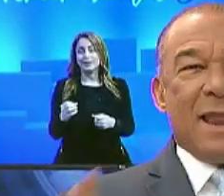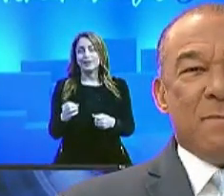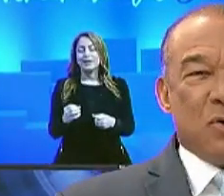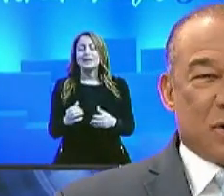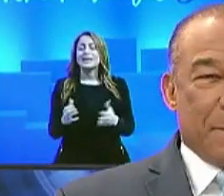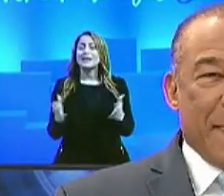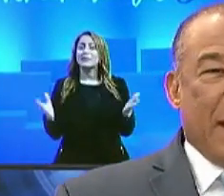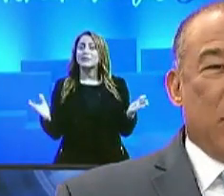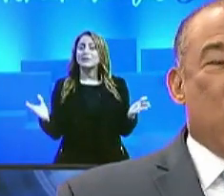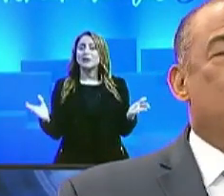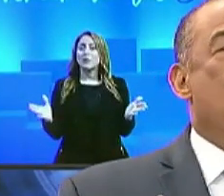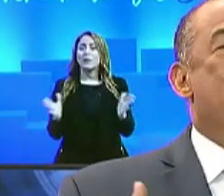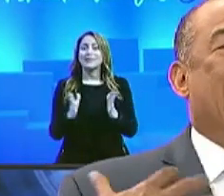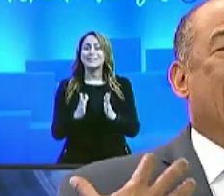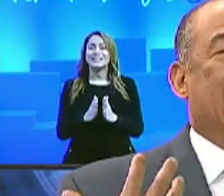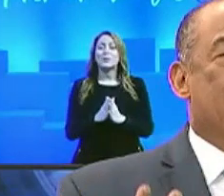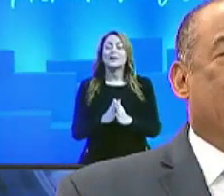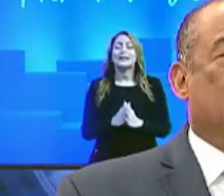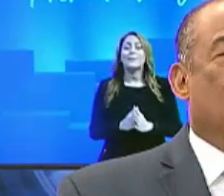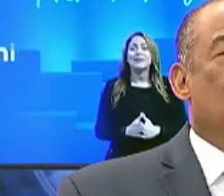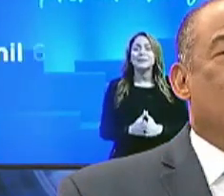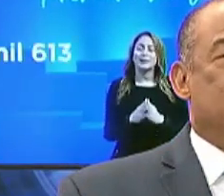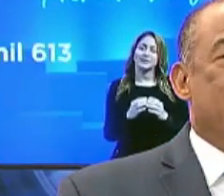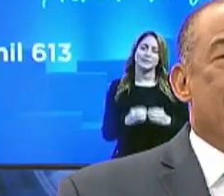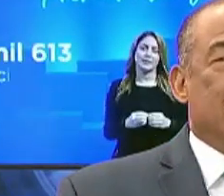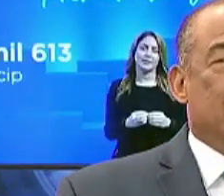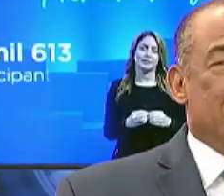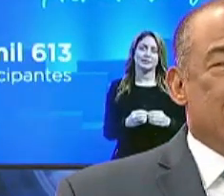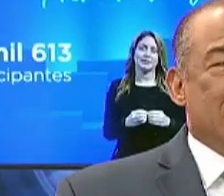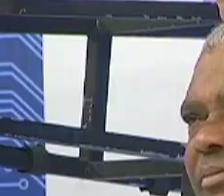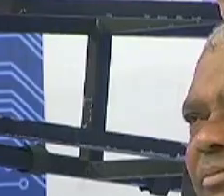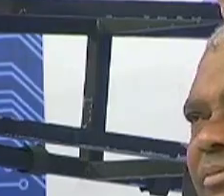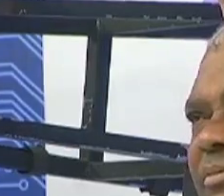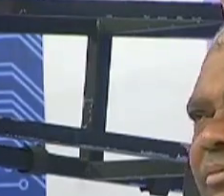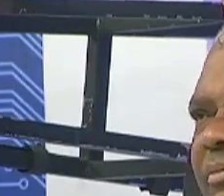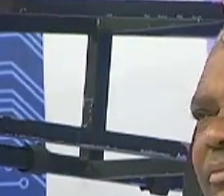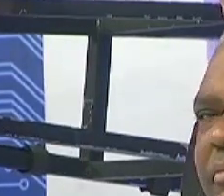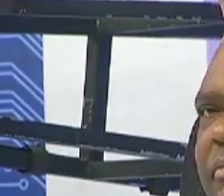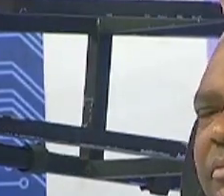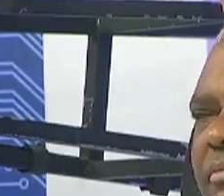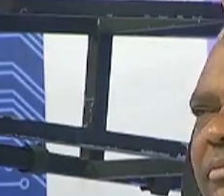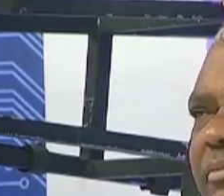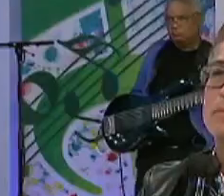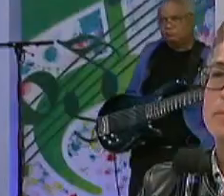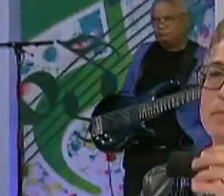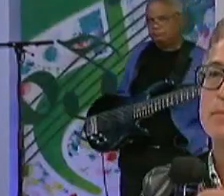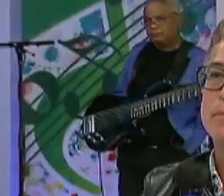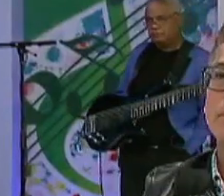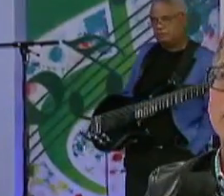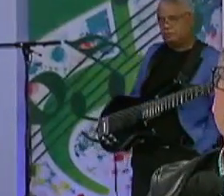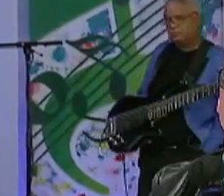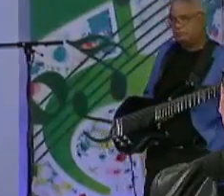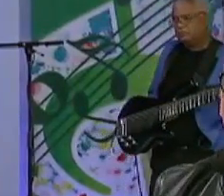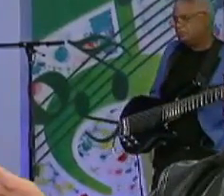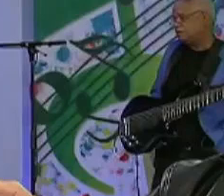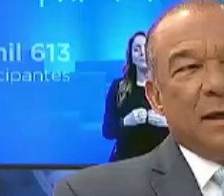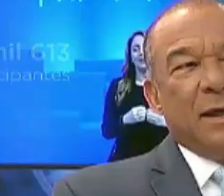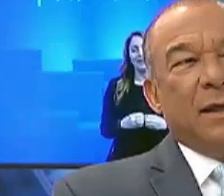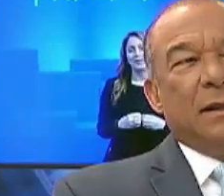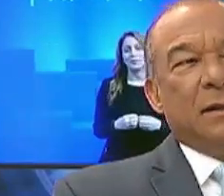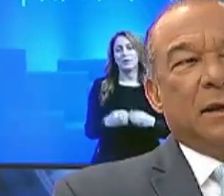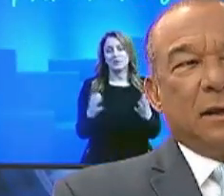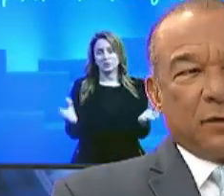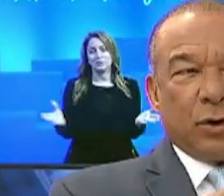del águila y la mosca. No hay un planteamiento de un aspirante presidencial formal, duro, más allá de el